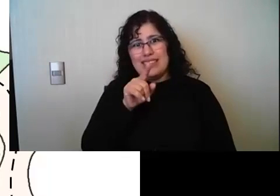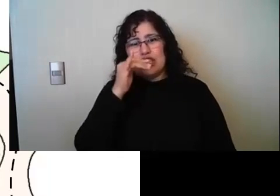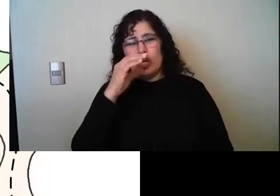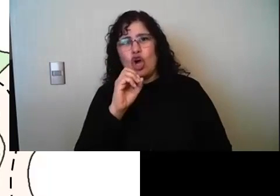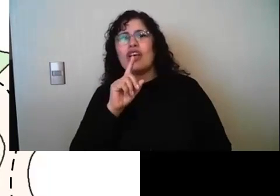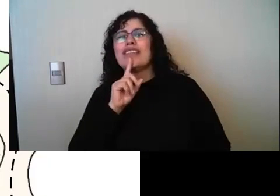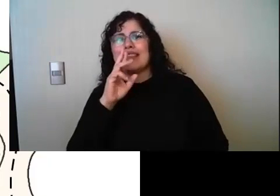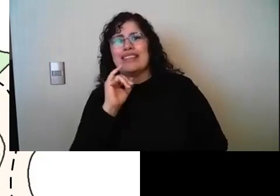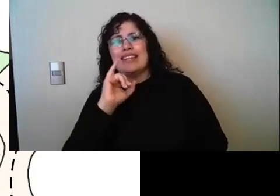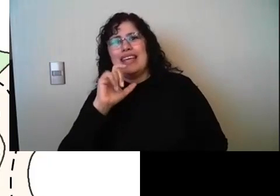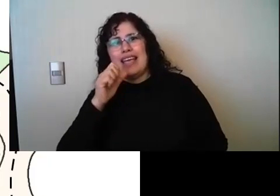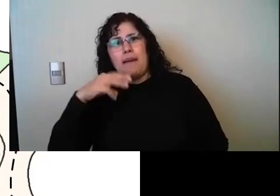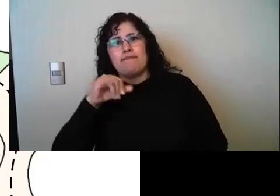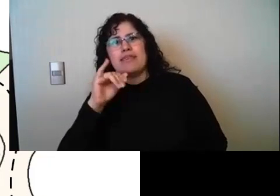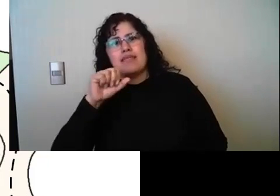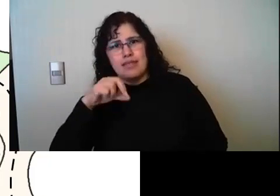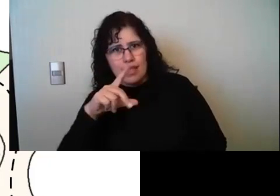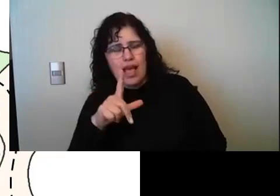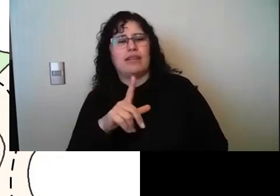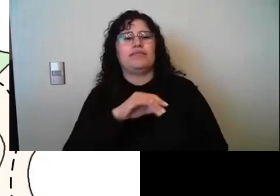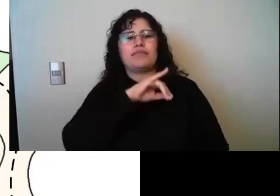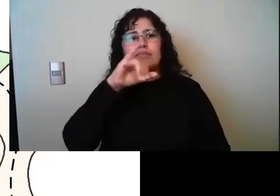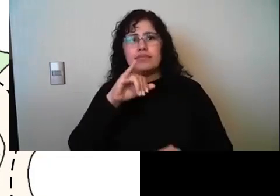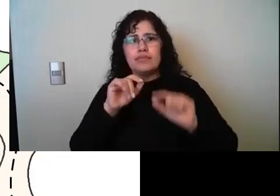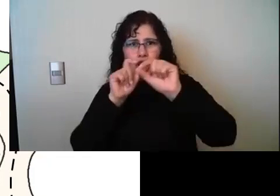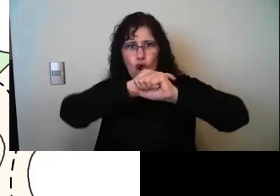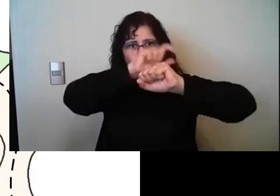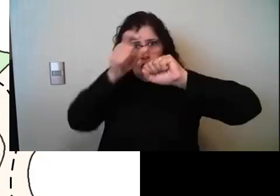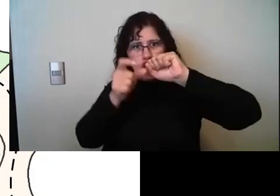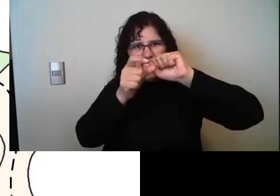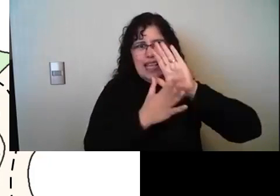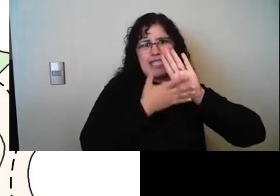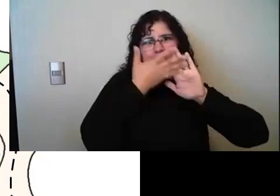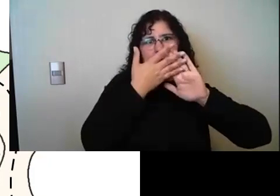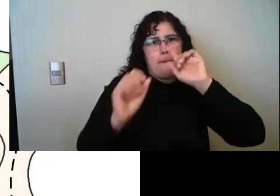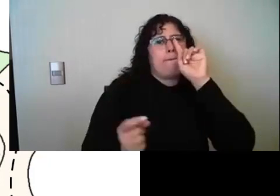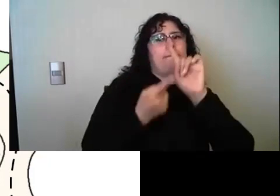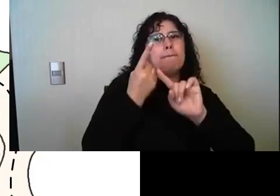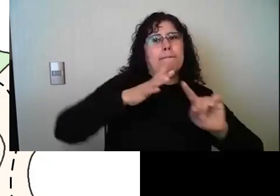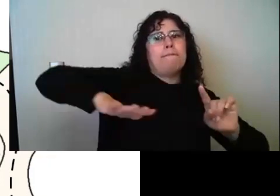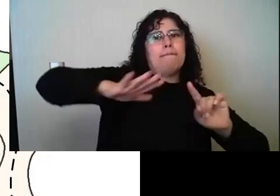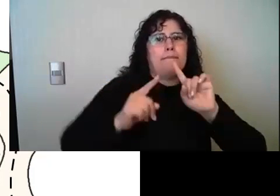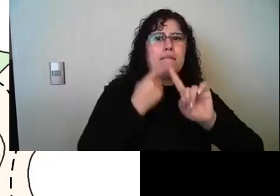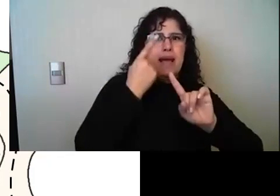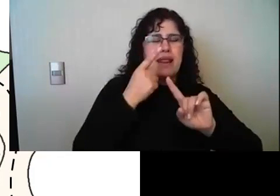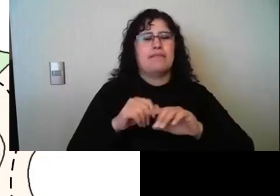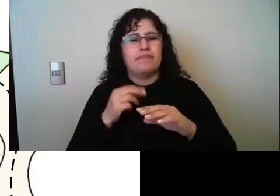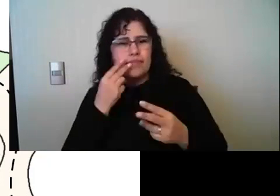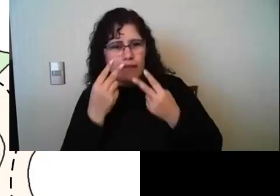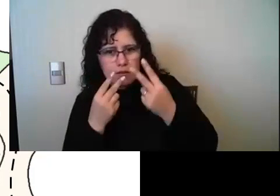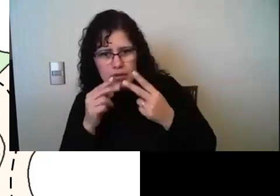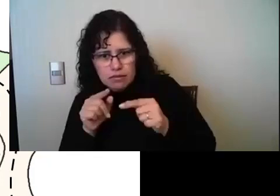y corteza sensitiva primaria. Y si ampliamos esto que está aquí, obtenemos esta imagen que está